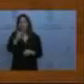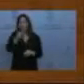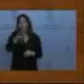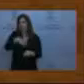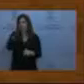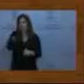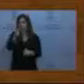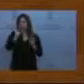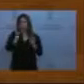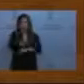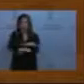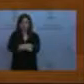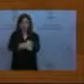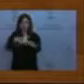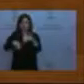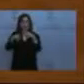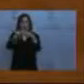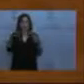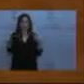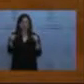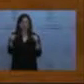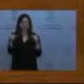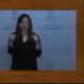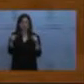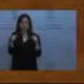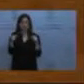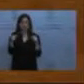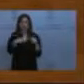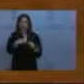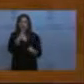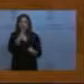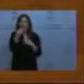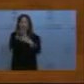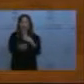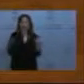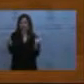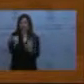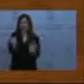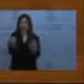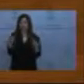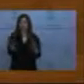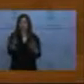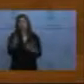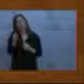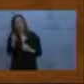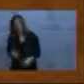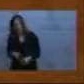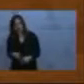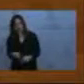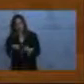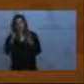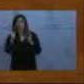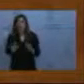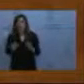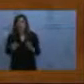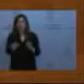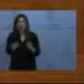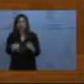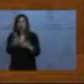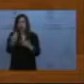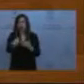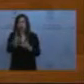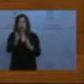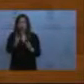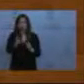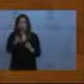luego desde la Administración en Asturias no es que se haga poco, es que les puedo decir que no se hace nada, lo cual es todavía peor. Y mientras tanto uno lee los periódicos solo el último